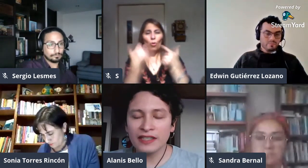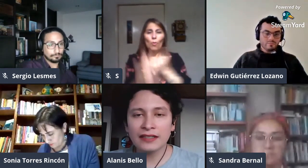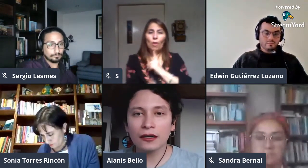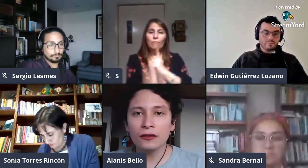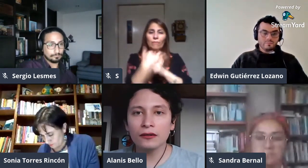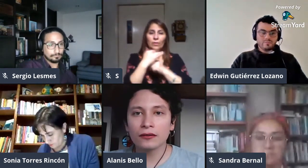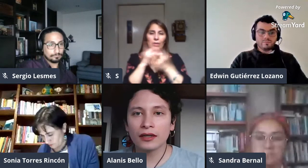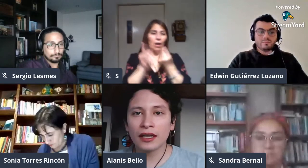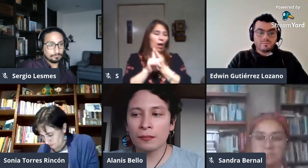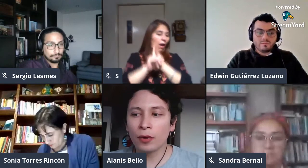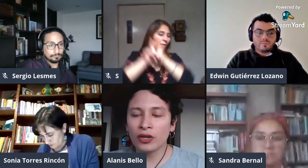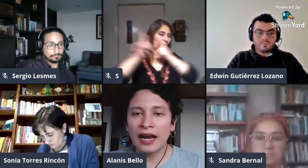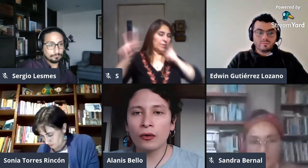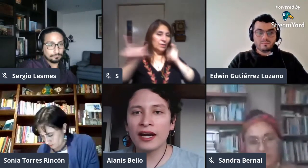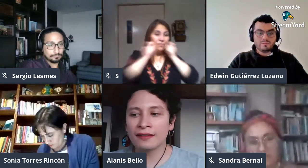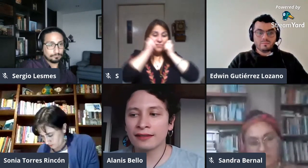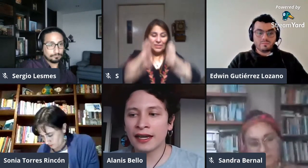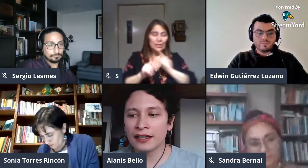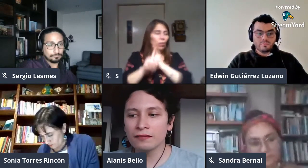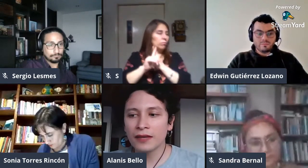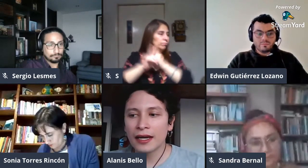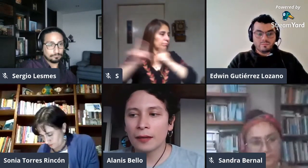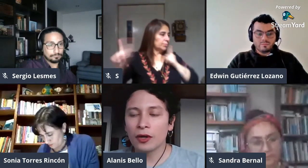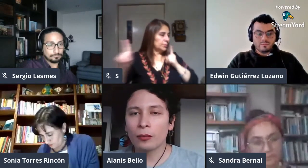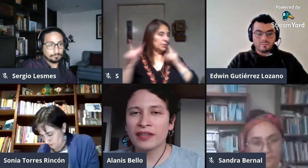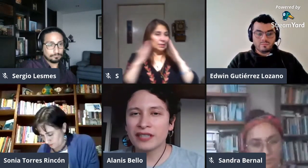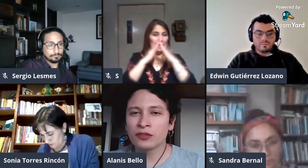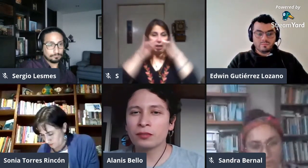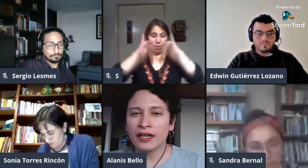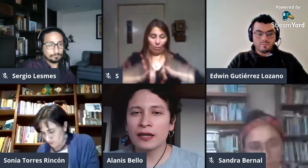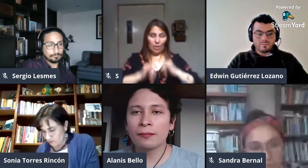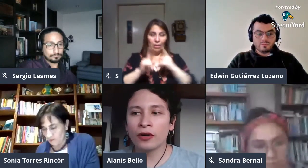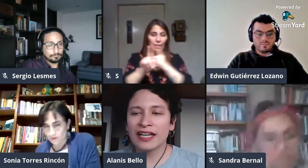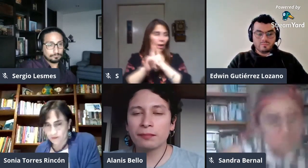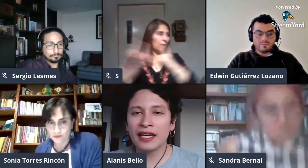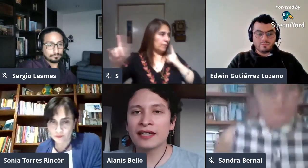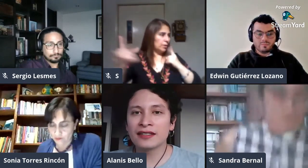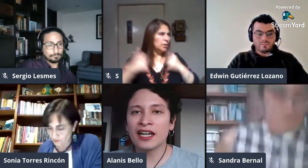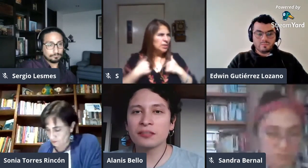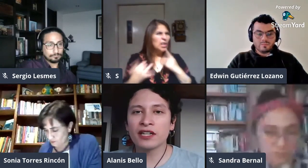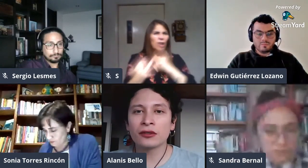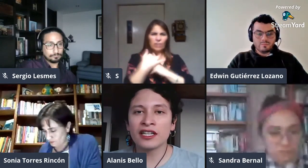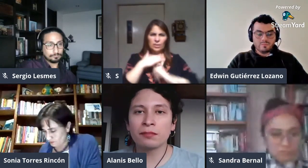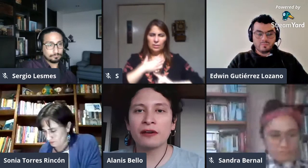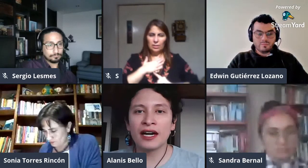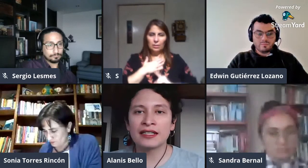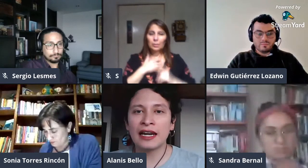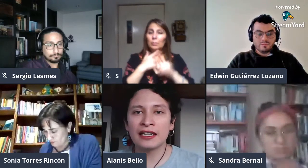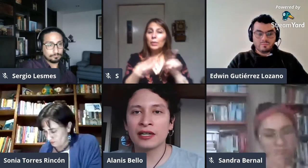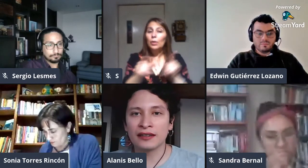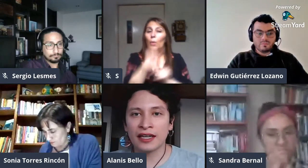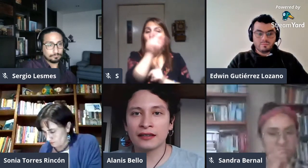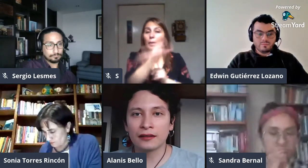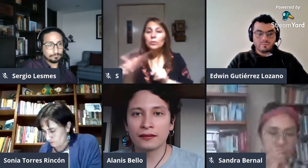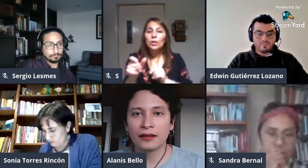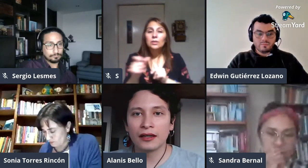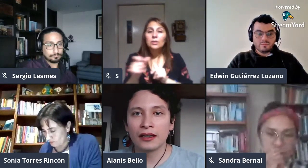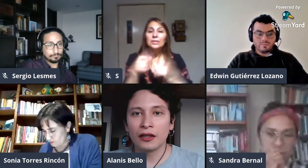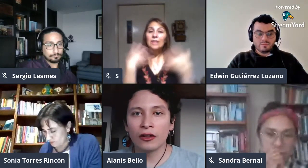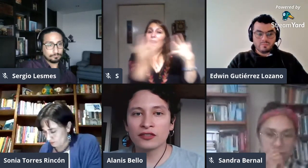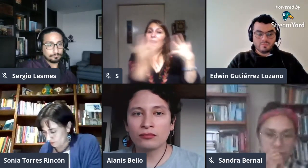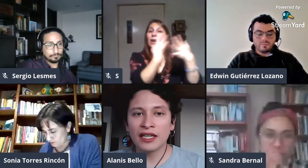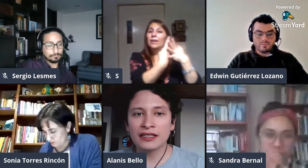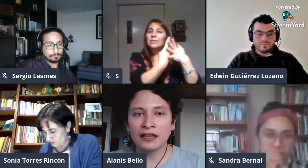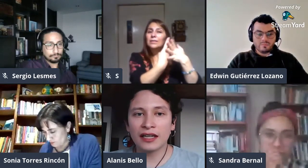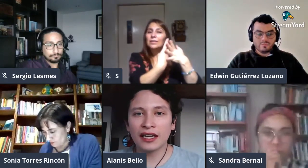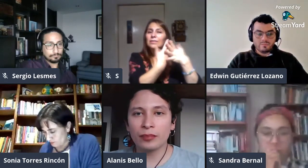aislamiento físico que impone la cuarentena, pero pensemos por ejemplo en la experiencia de las personas privadas de la libertad.